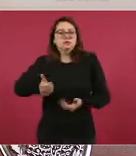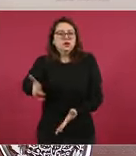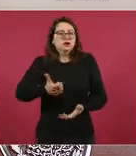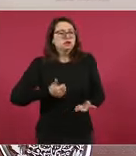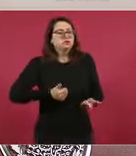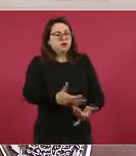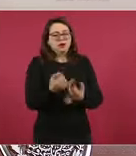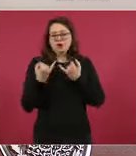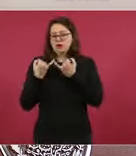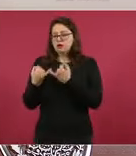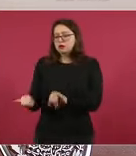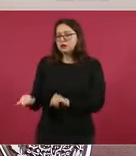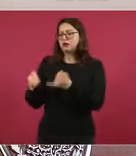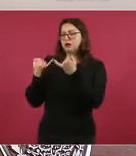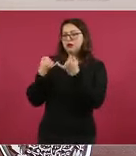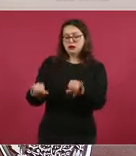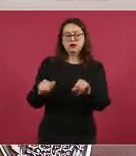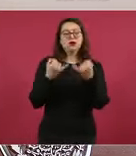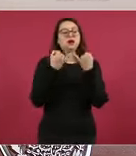los